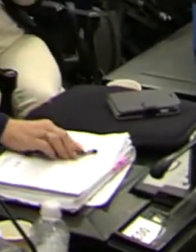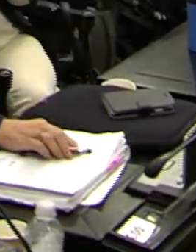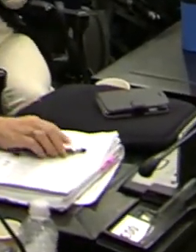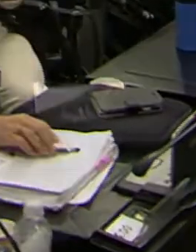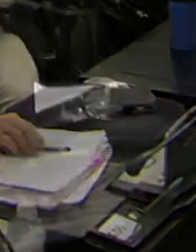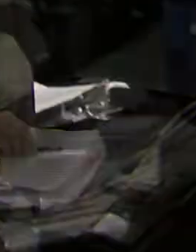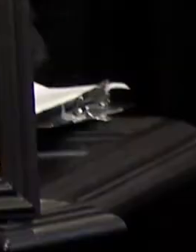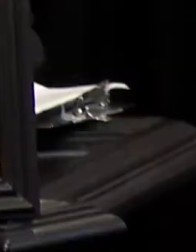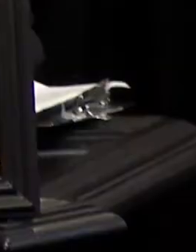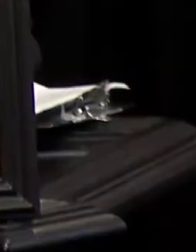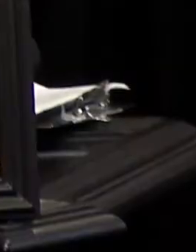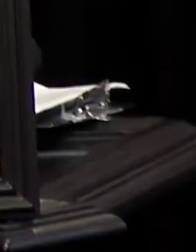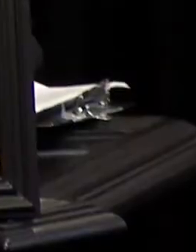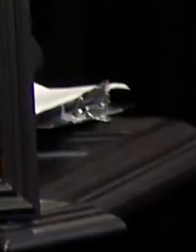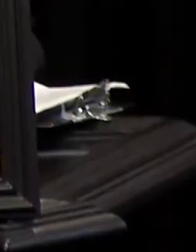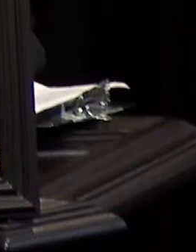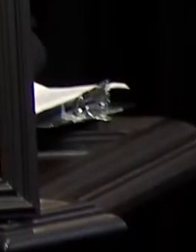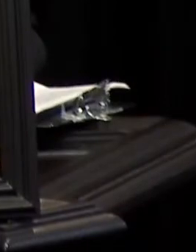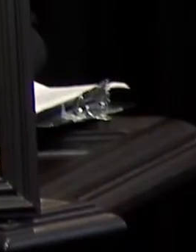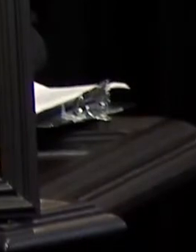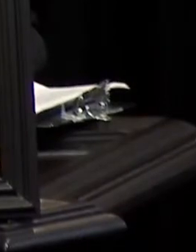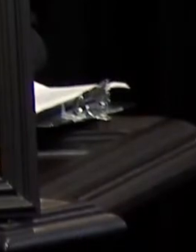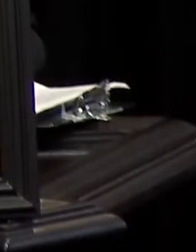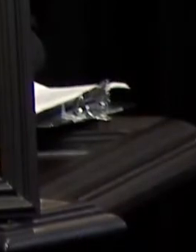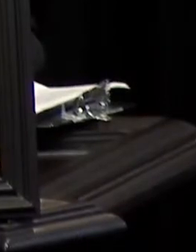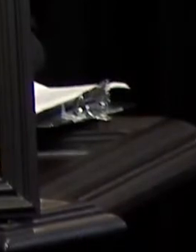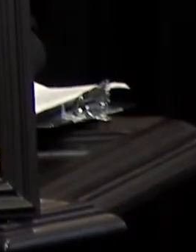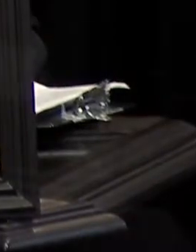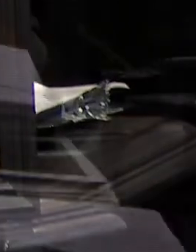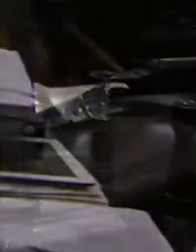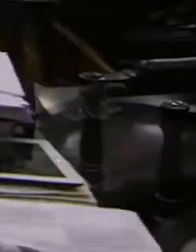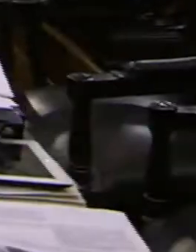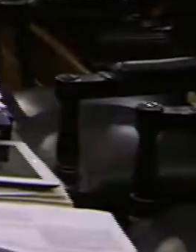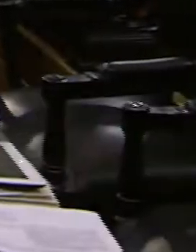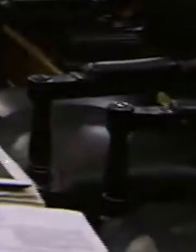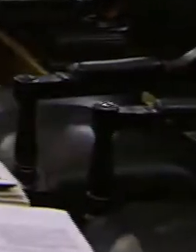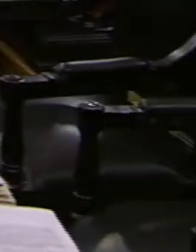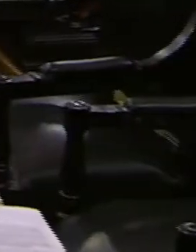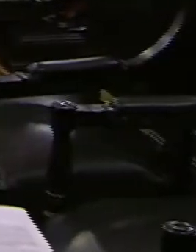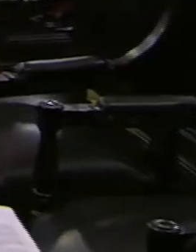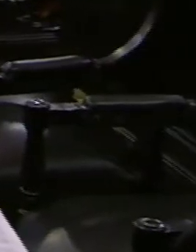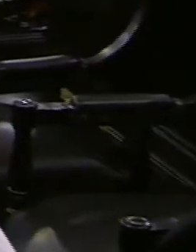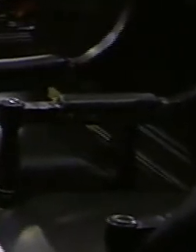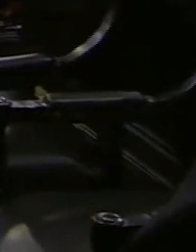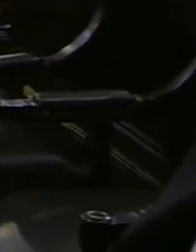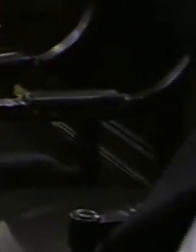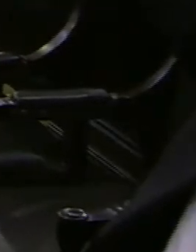Gracias. Las y los constituyentes que estén por la negativa, sírvanse manifestarlo.